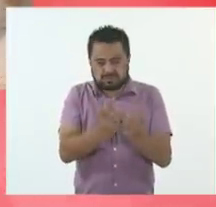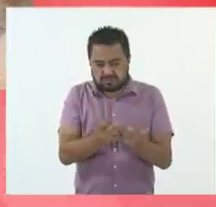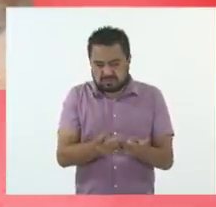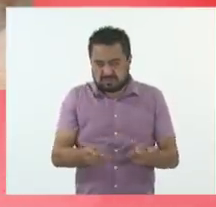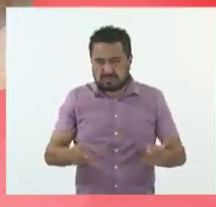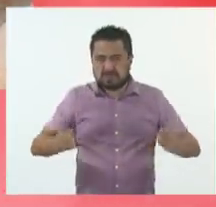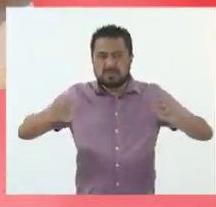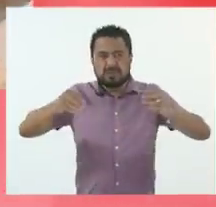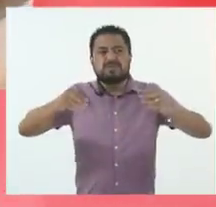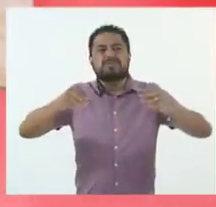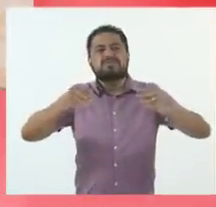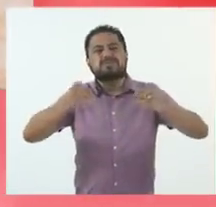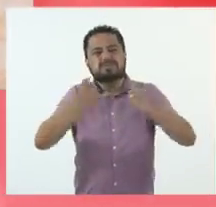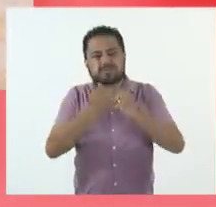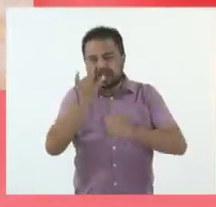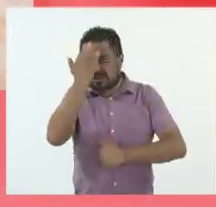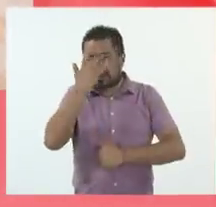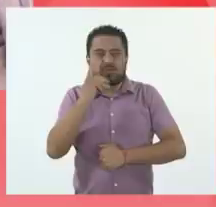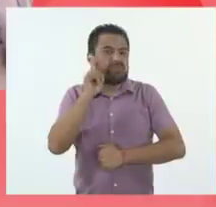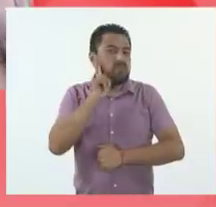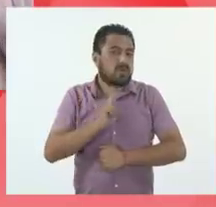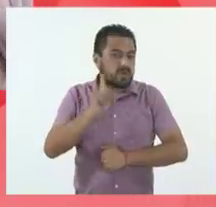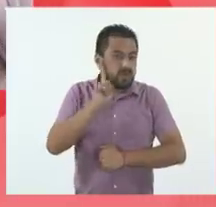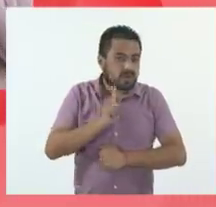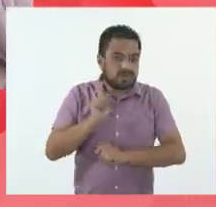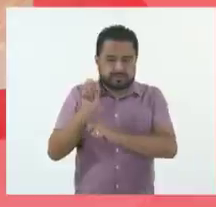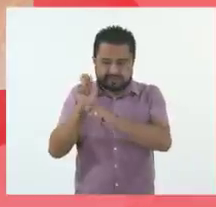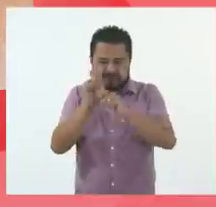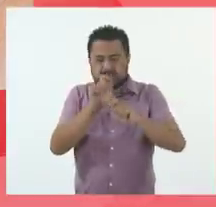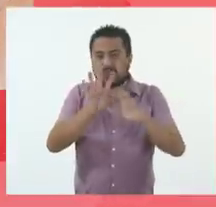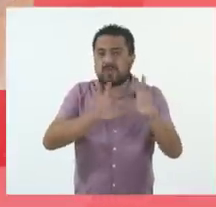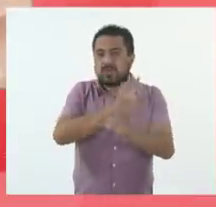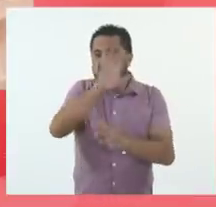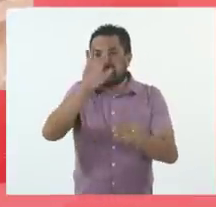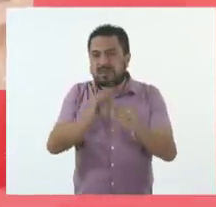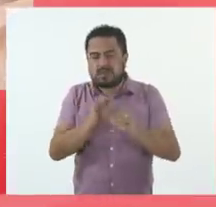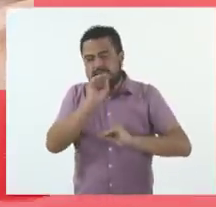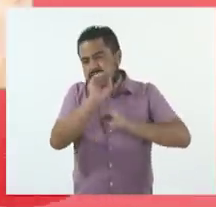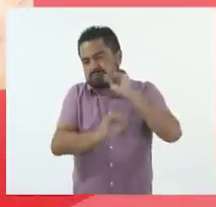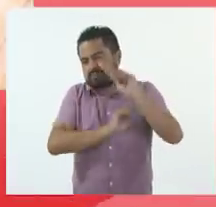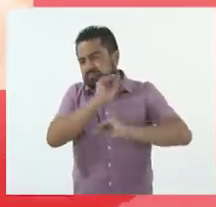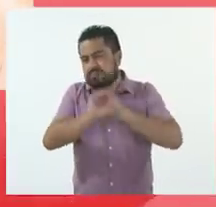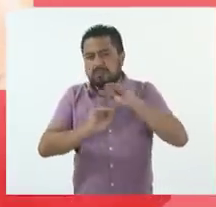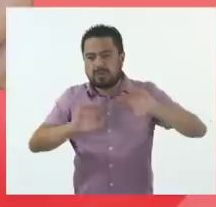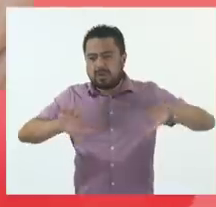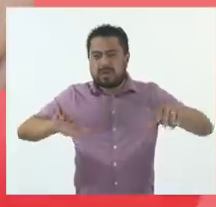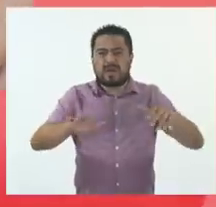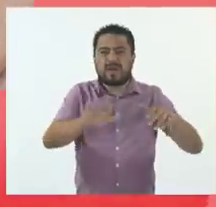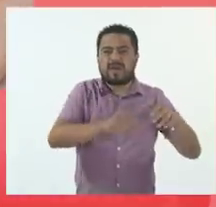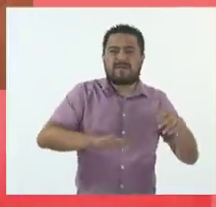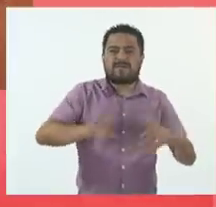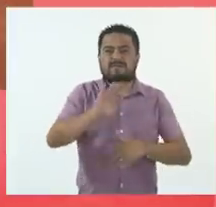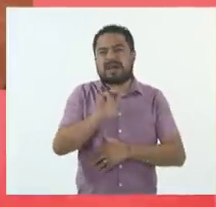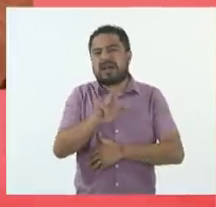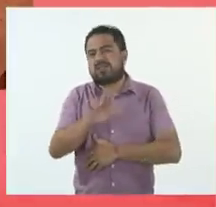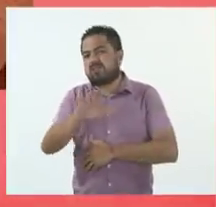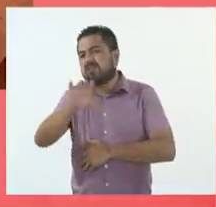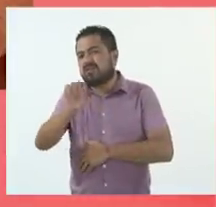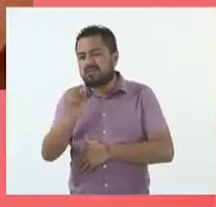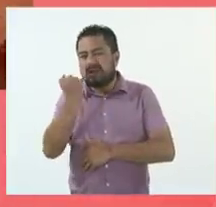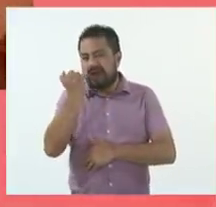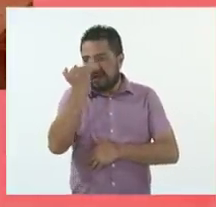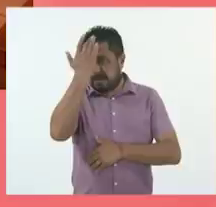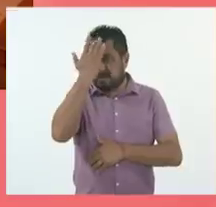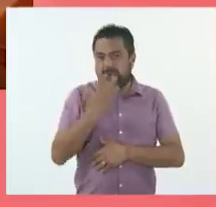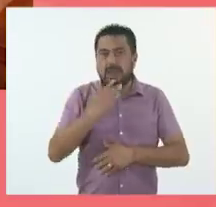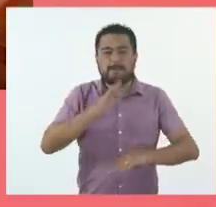ondulantes, mascarones, figuras femeninas y todos esos diseños que abundan en el barroco. Los rostros